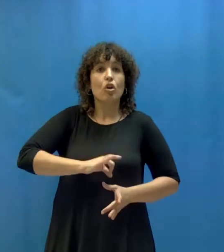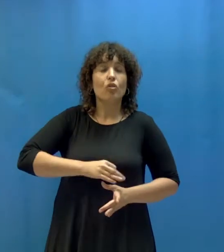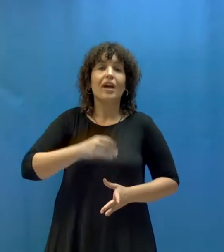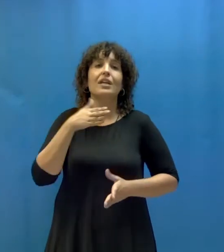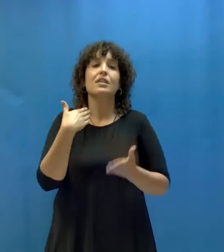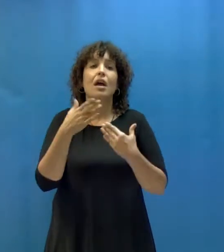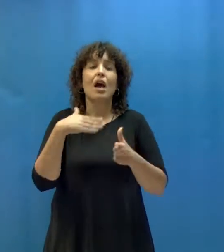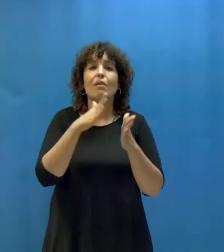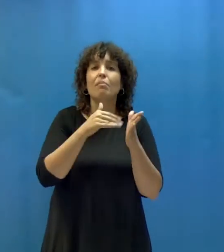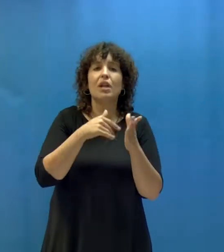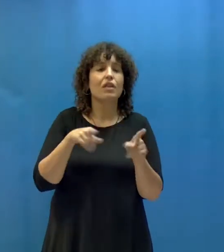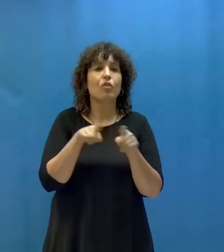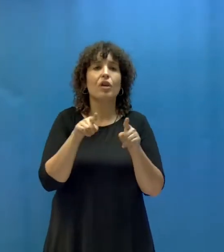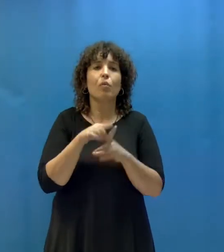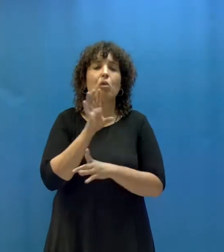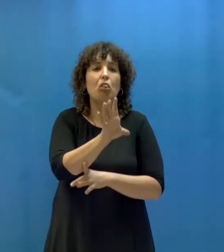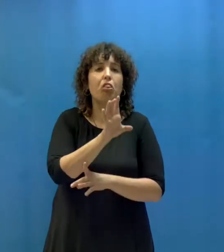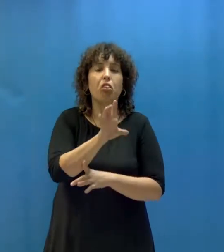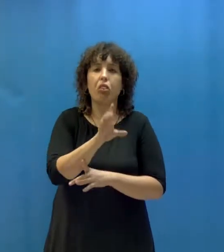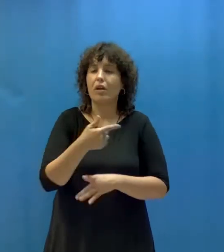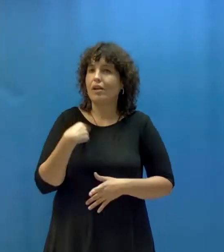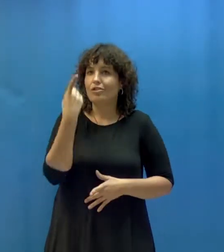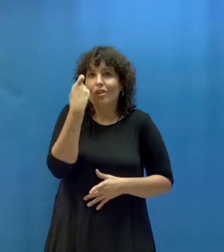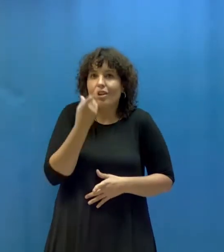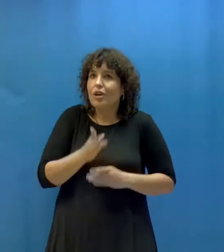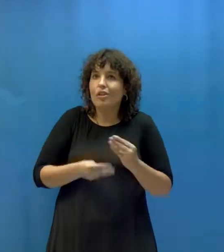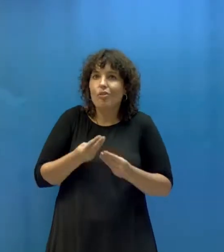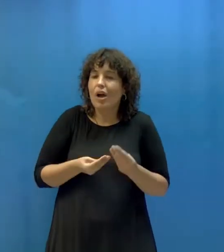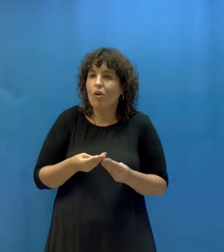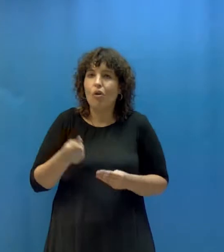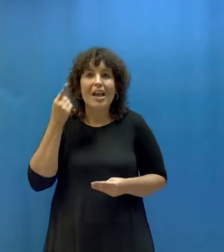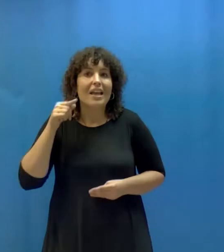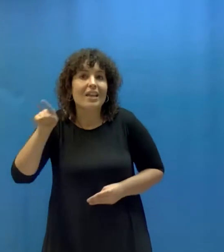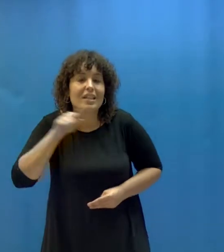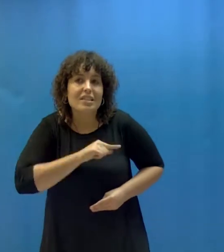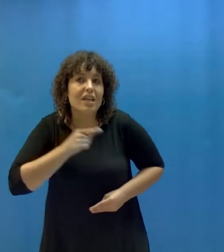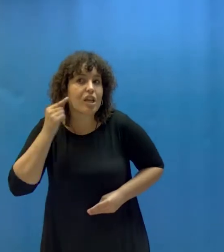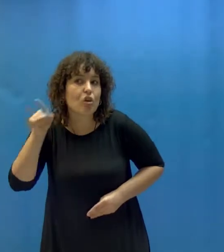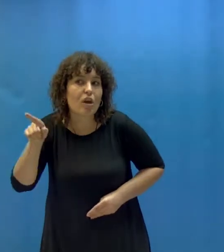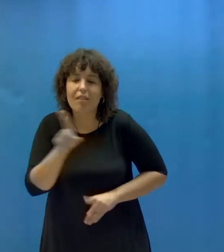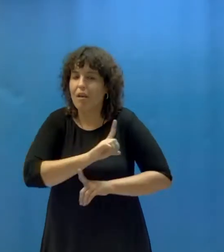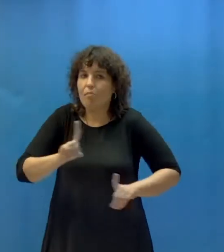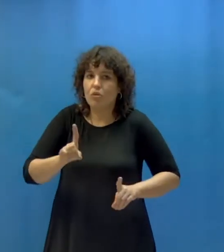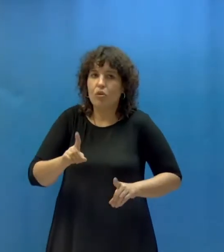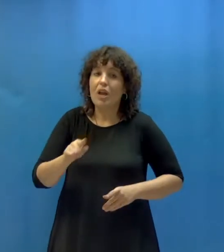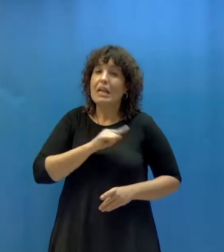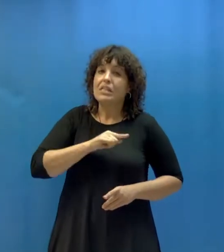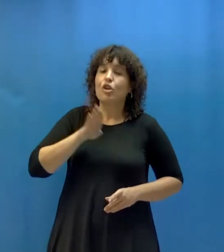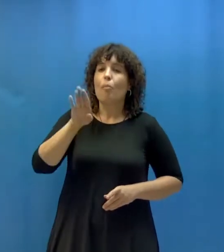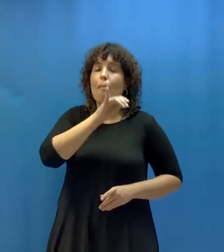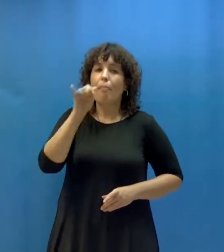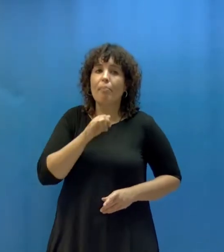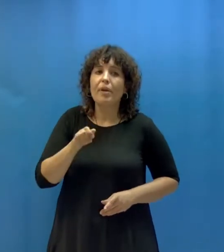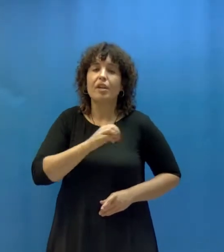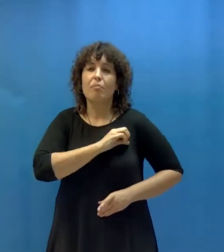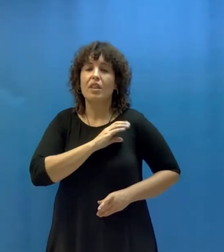creo que no he menospreciado a nadie, ni la señora tampoco. El señor Pérez Macián les da las gracias. Ese es el nivel. Y yo les digo